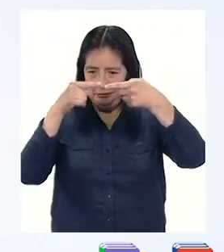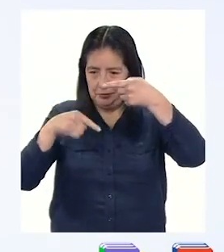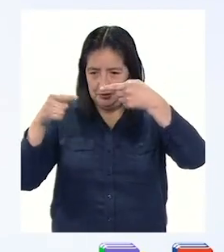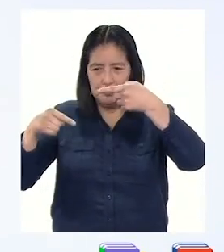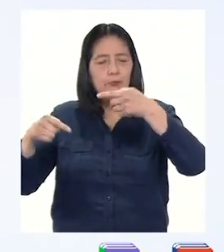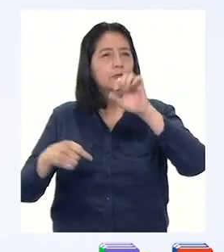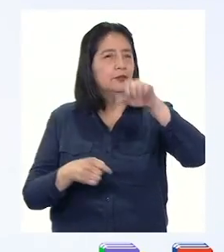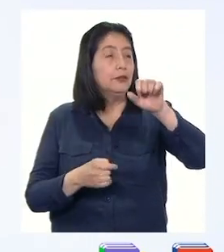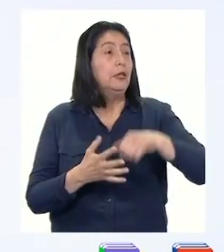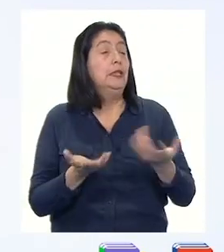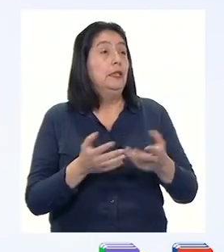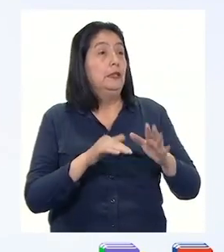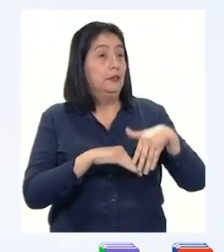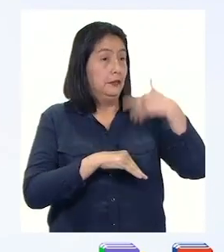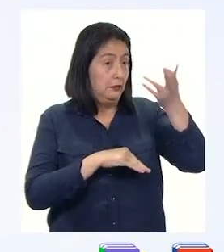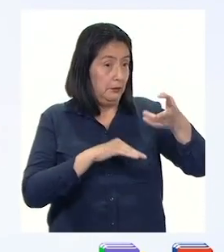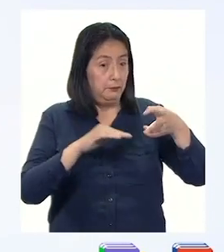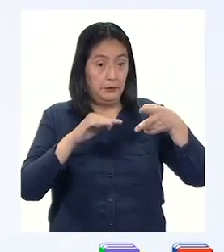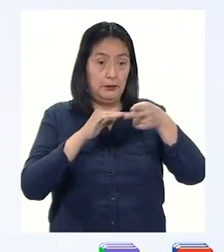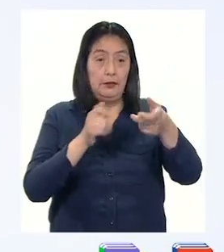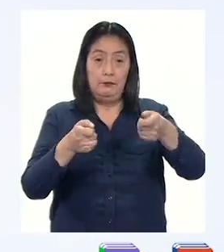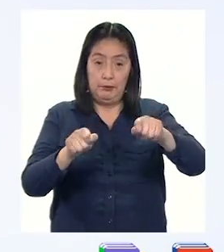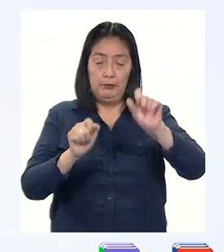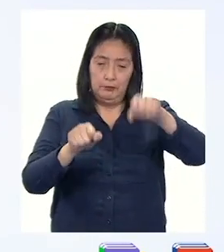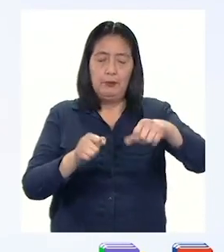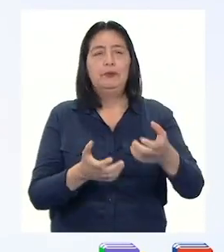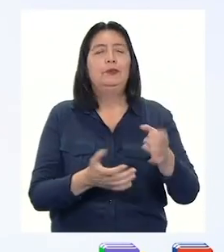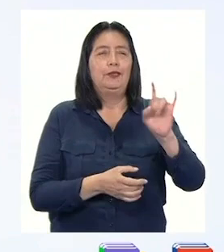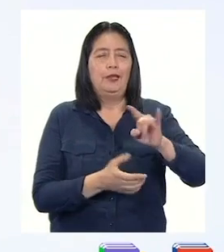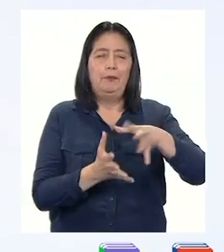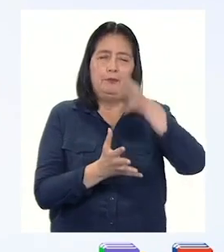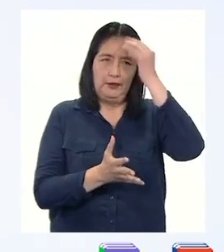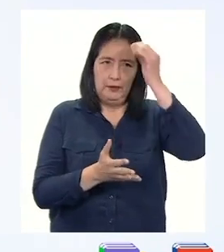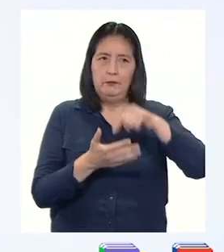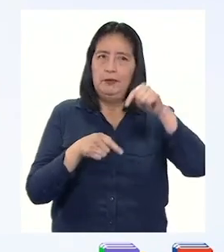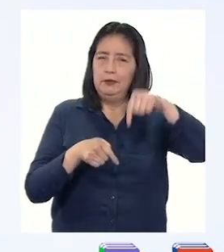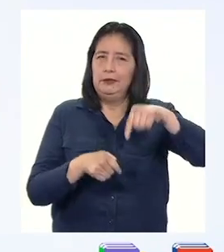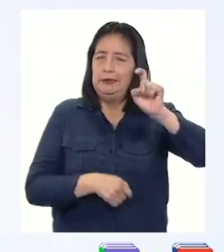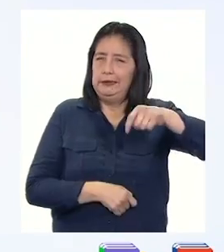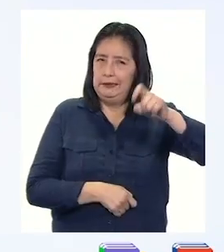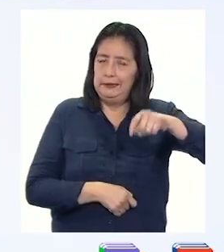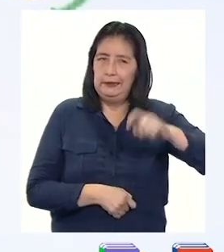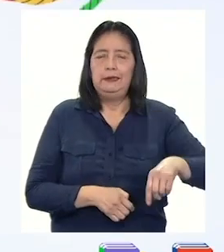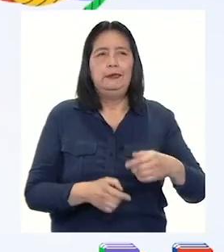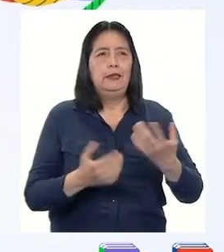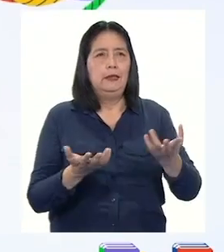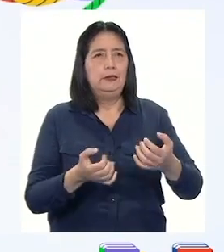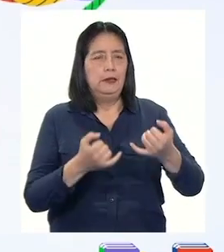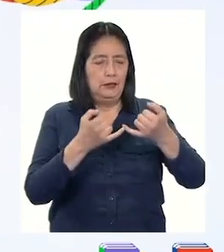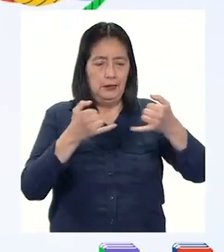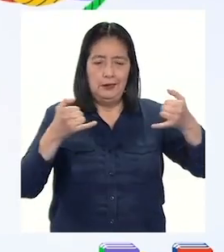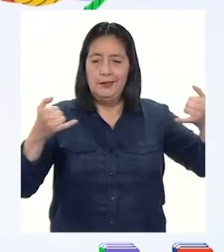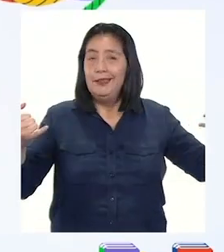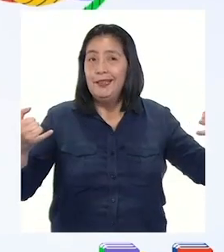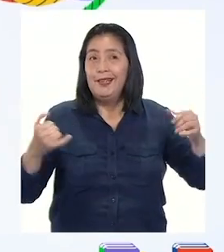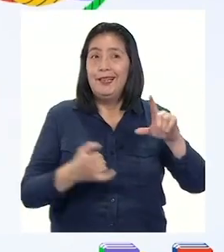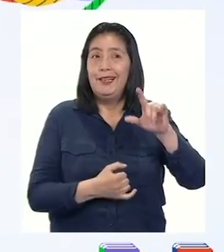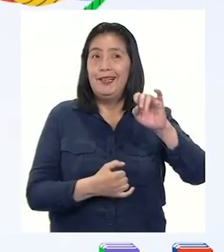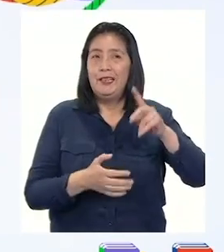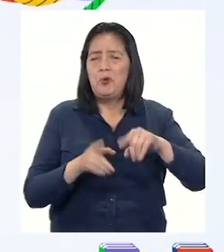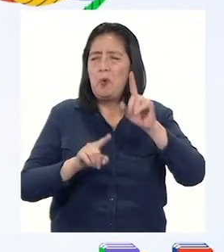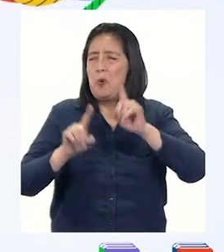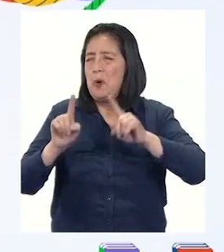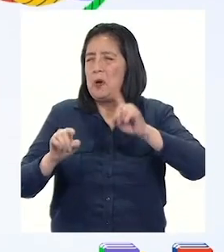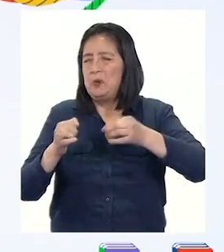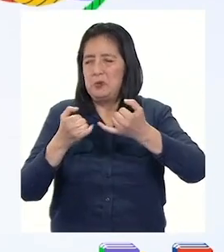de la pausa comercial, aprenderemos a usarlos. Para esta actividad, necesitarás trozos de lana o alguna fibra